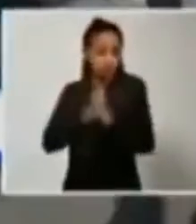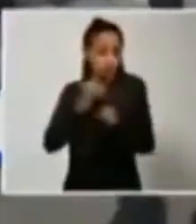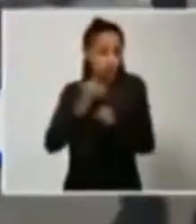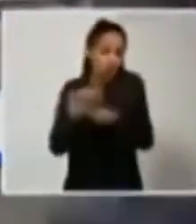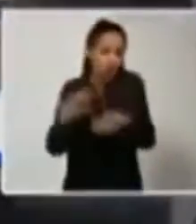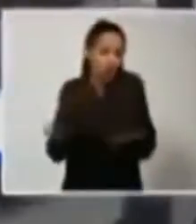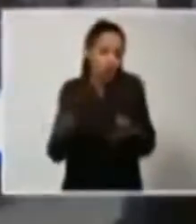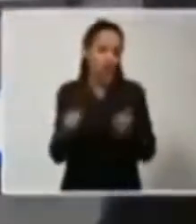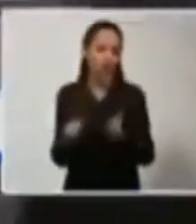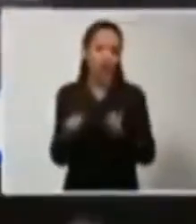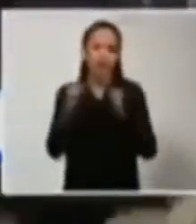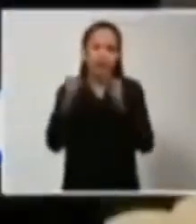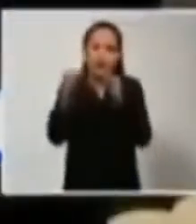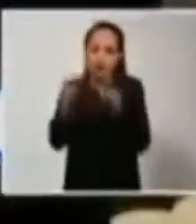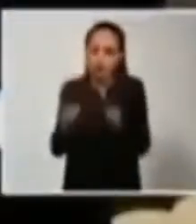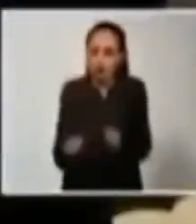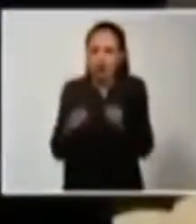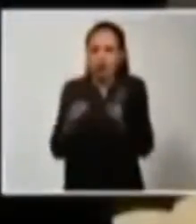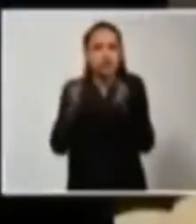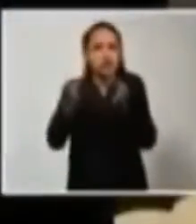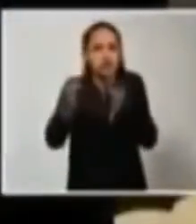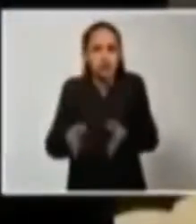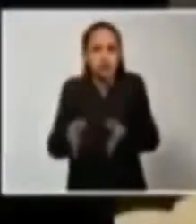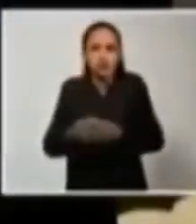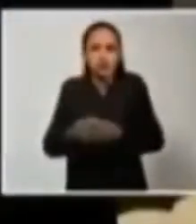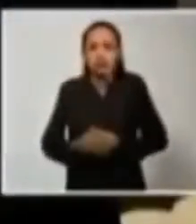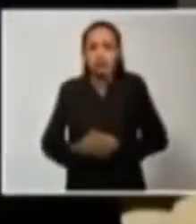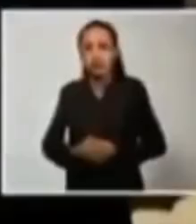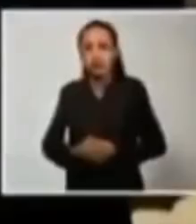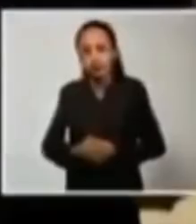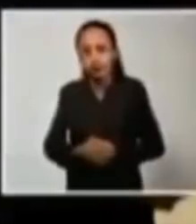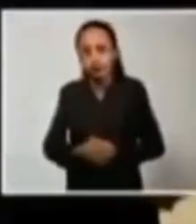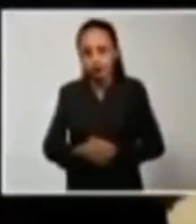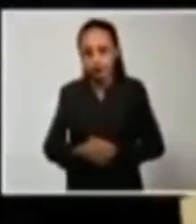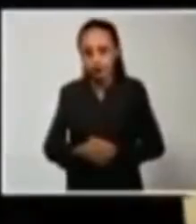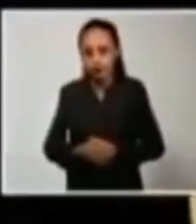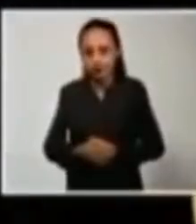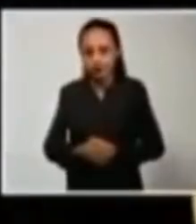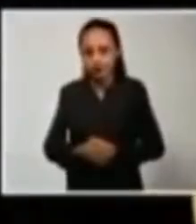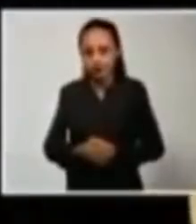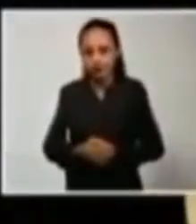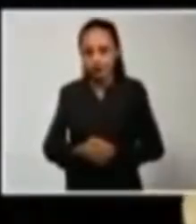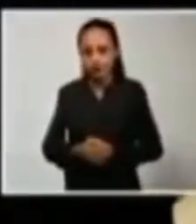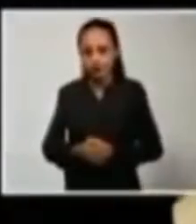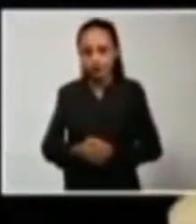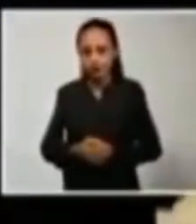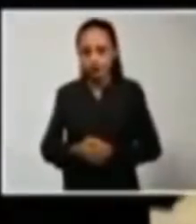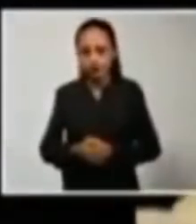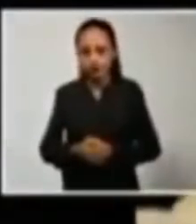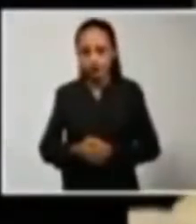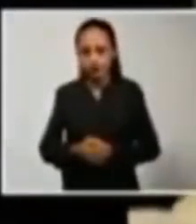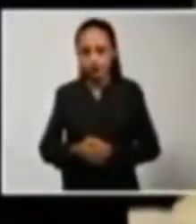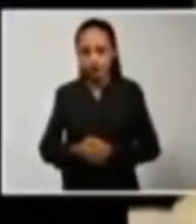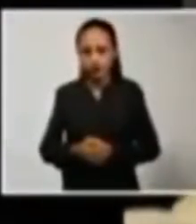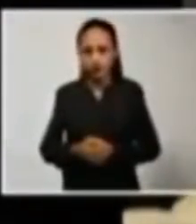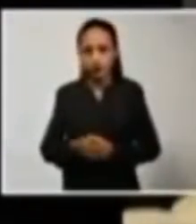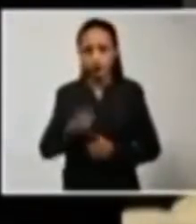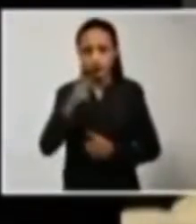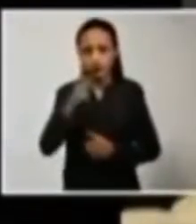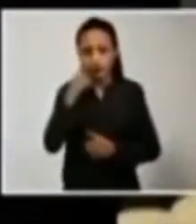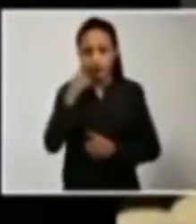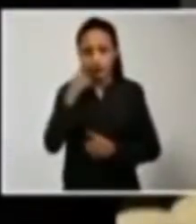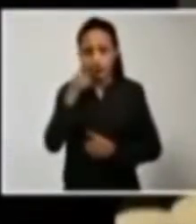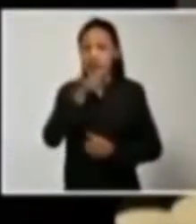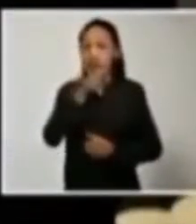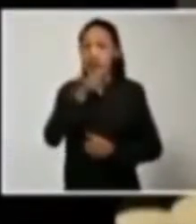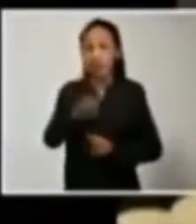y contextualizar, nos acercamos al tema. El procesamiento y las entrevistas se harán